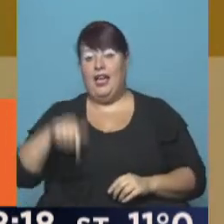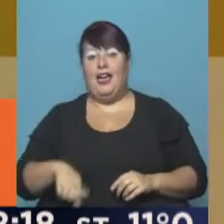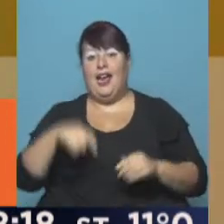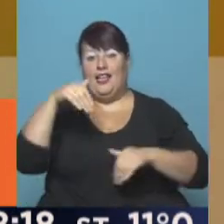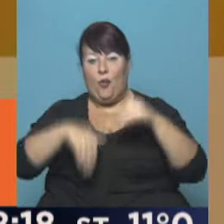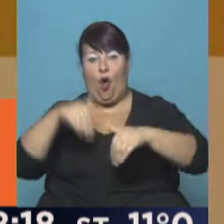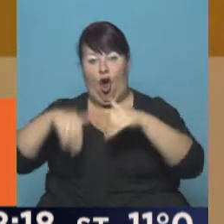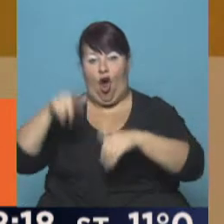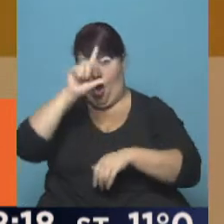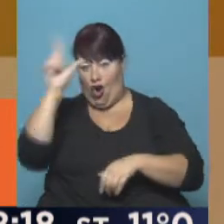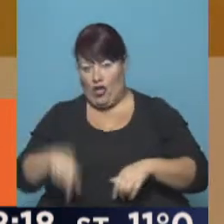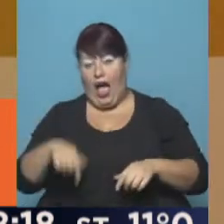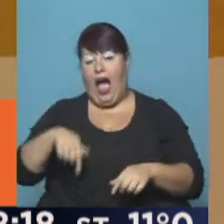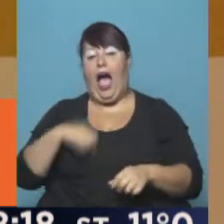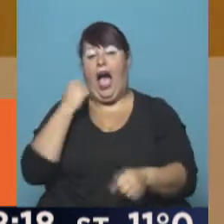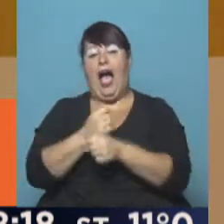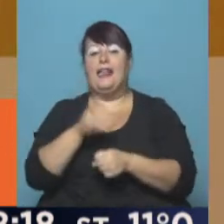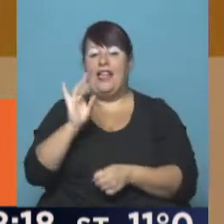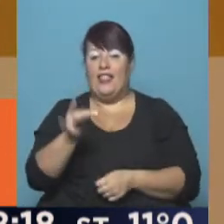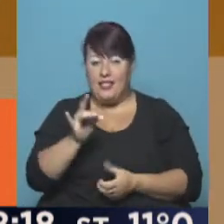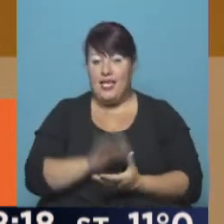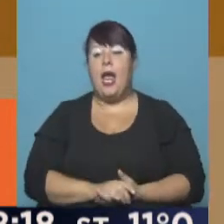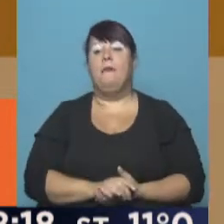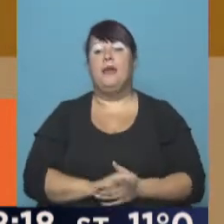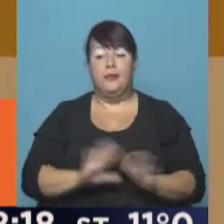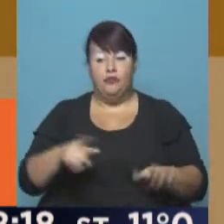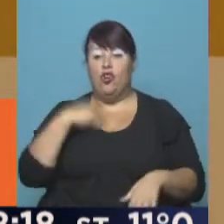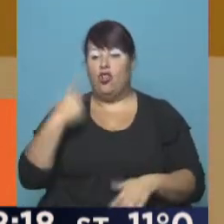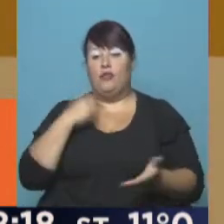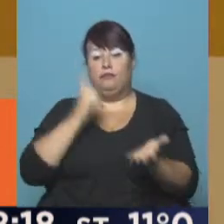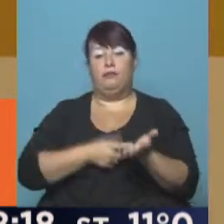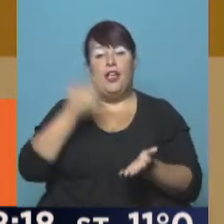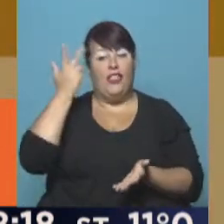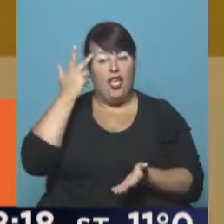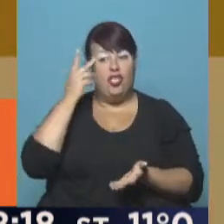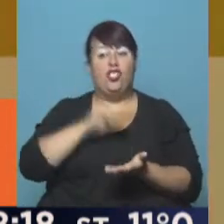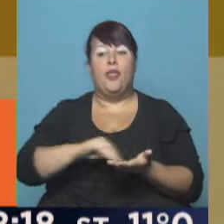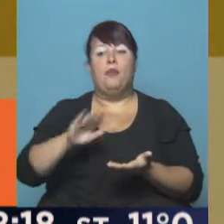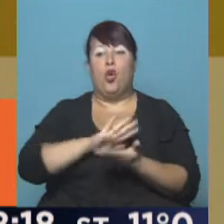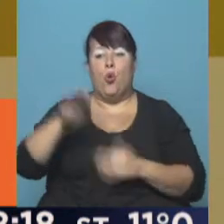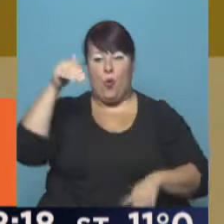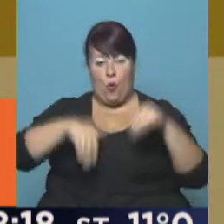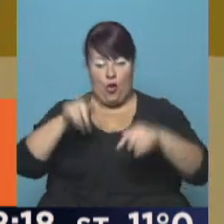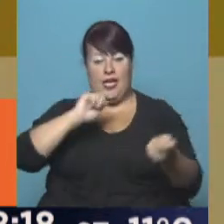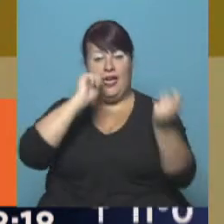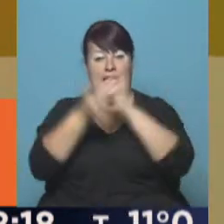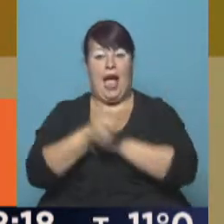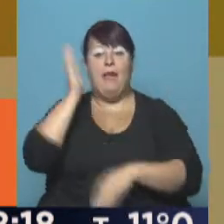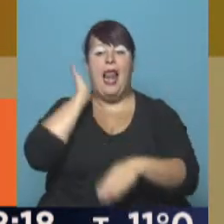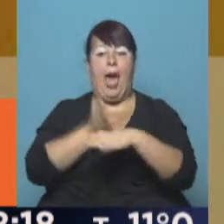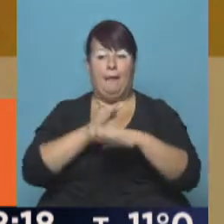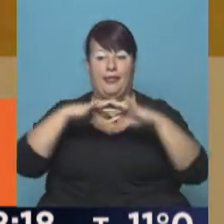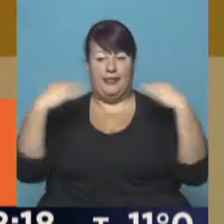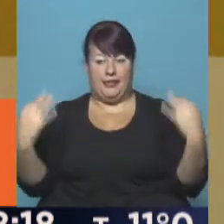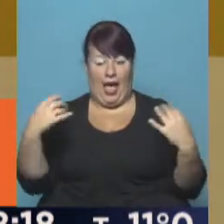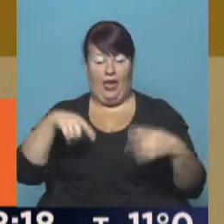de elecciones sin duda de acá hasta fin de año y bueno nosotros elegimos 18 diputados provinciales se renueva el 50%